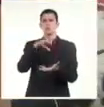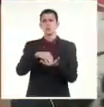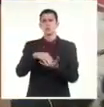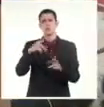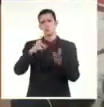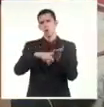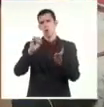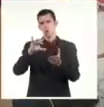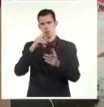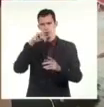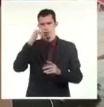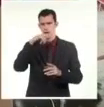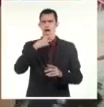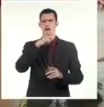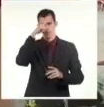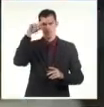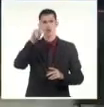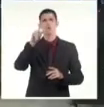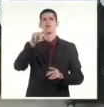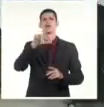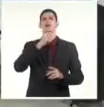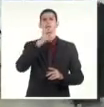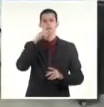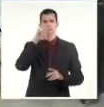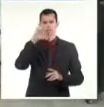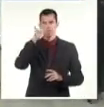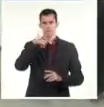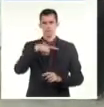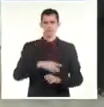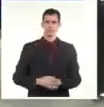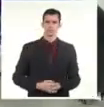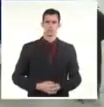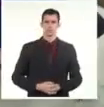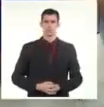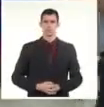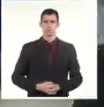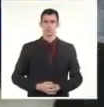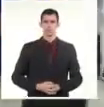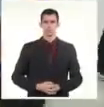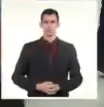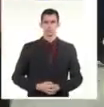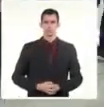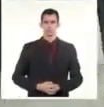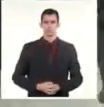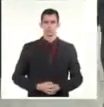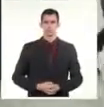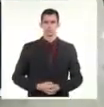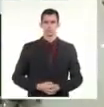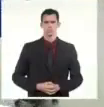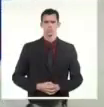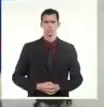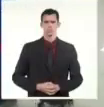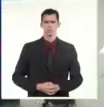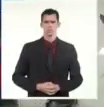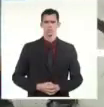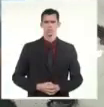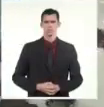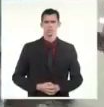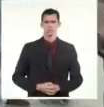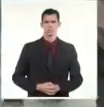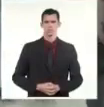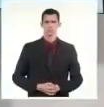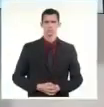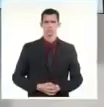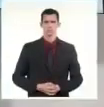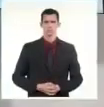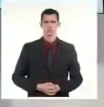Eslovenia. Desde Matanzas, el camarógrafo Jorge Luis Suárez y Carlos Manuel Bernal para el Sistema Informativo de la Televisión